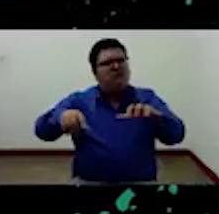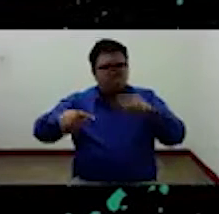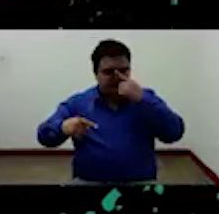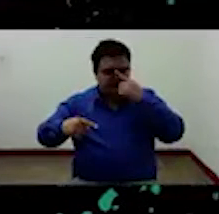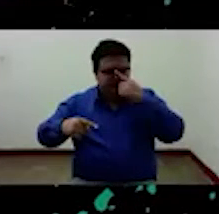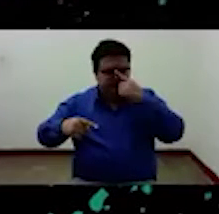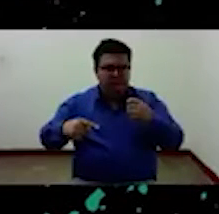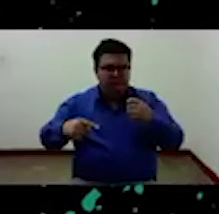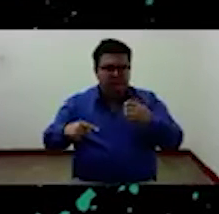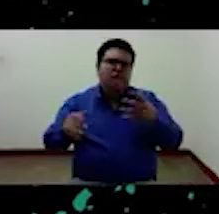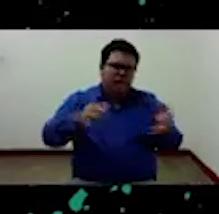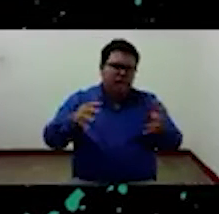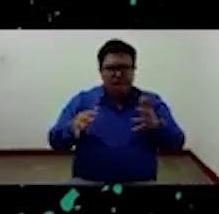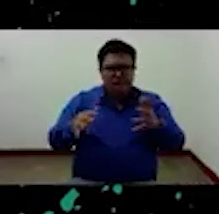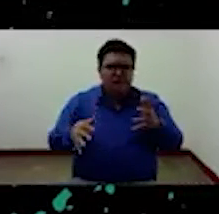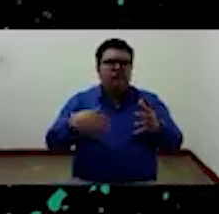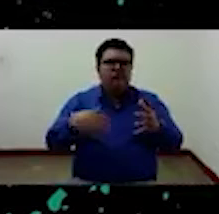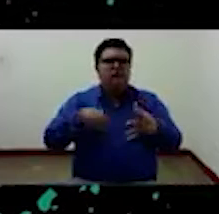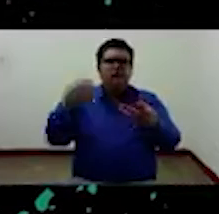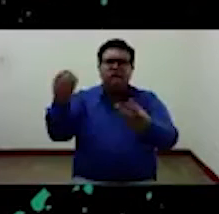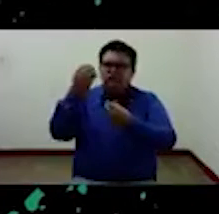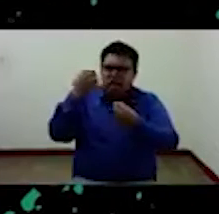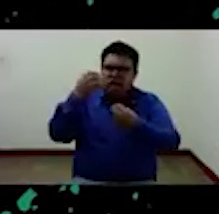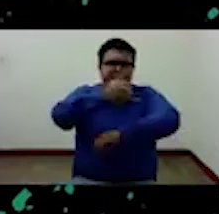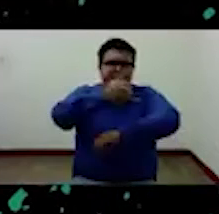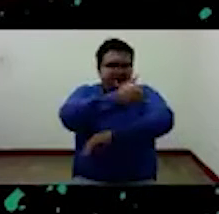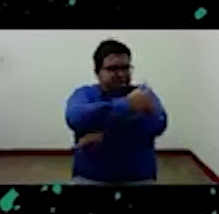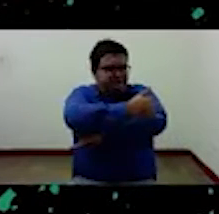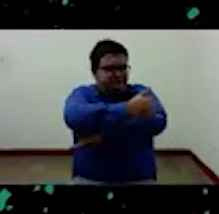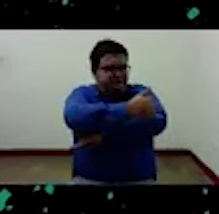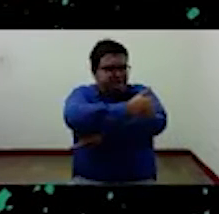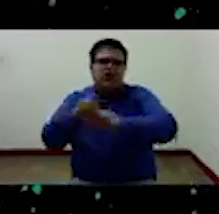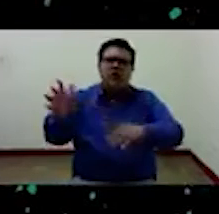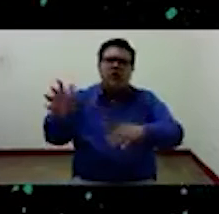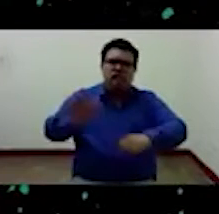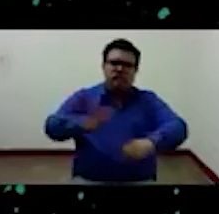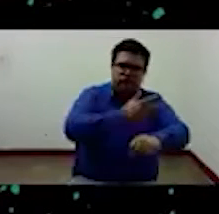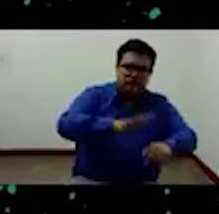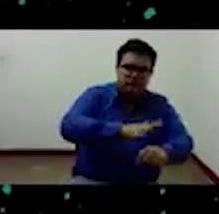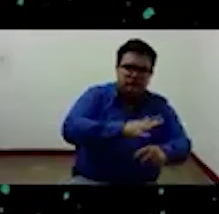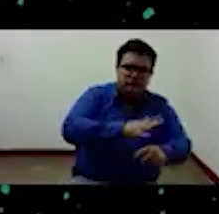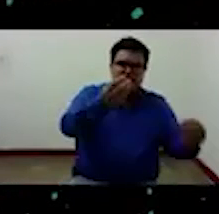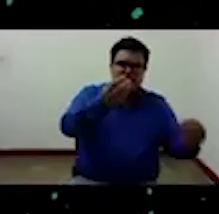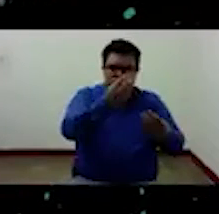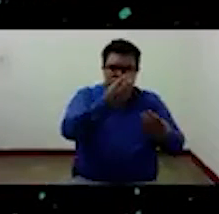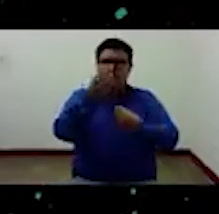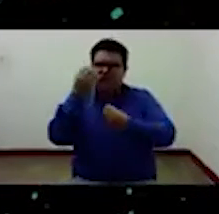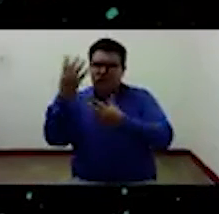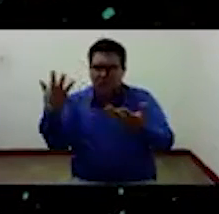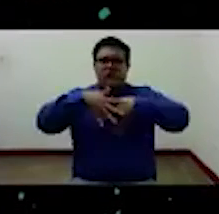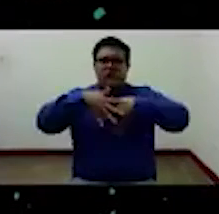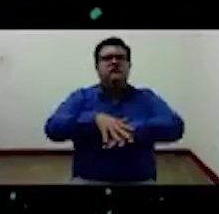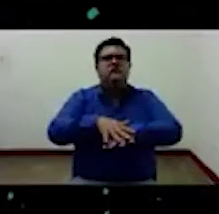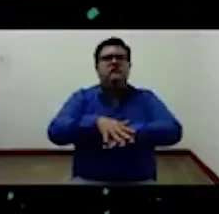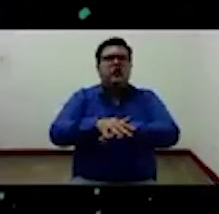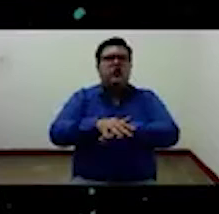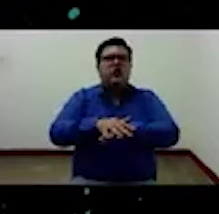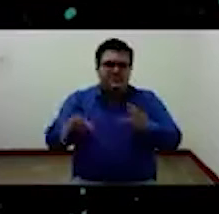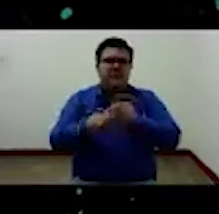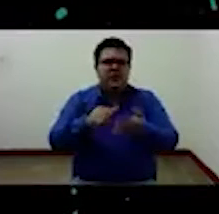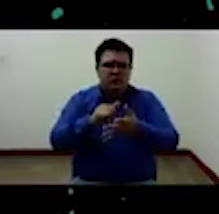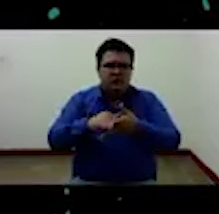deambulado entre mi formación de arquitecto, mi formación de músico y un poco mi incursión en las artes plásticas, en